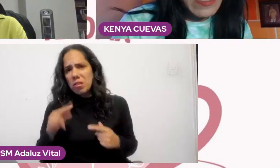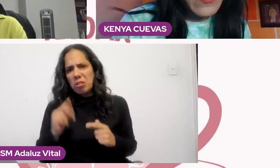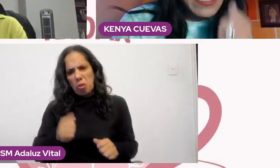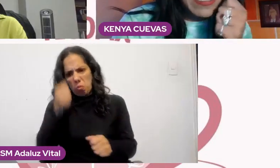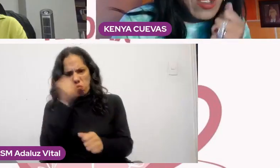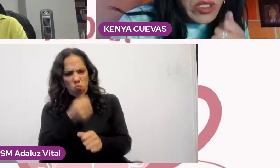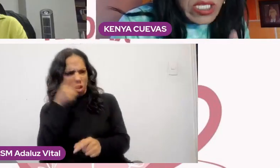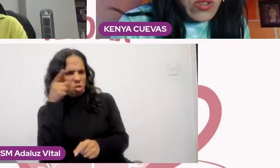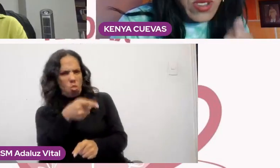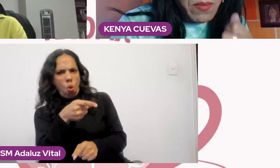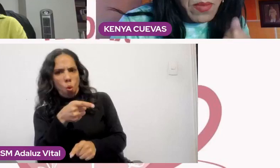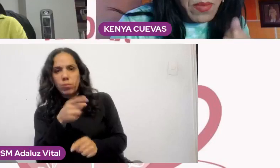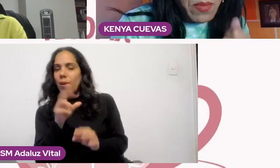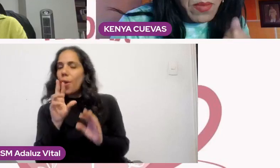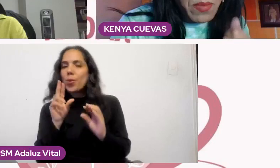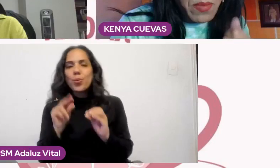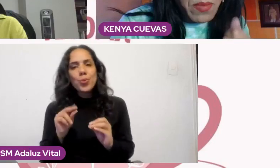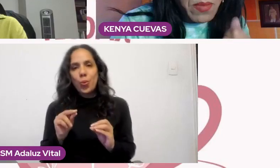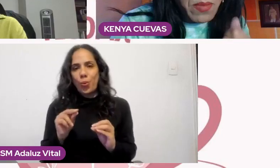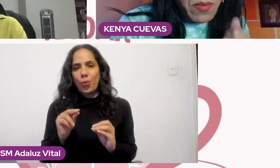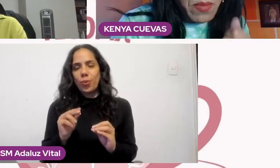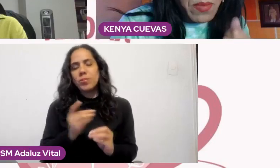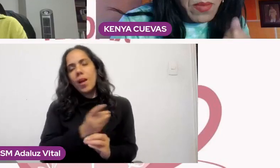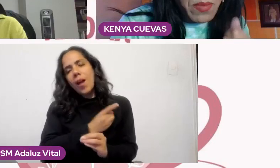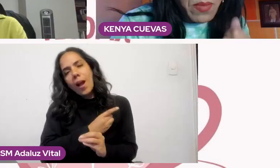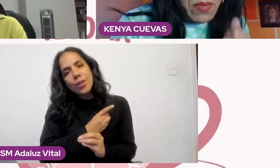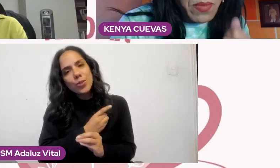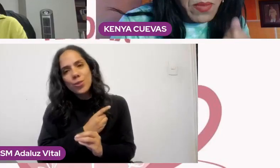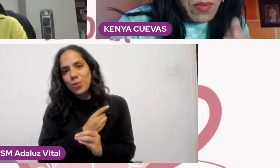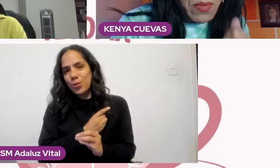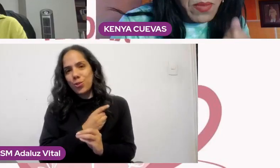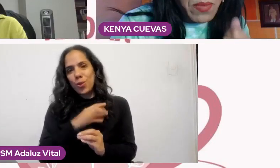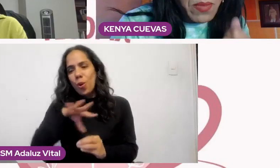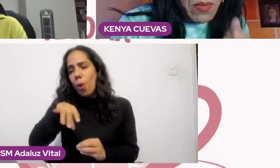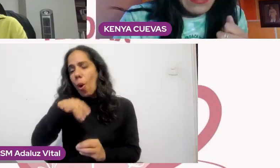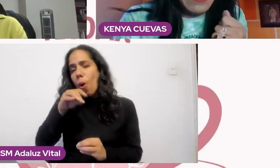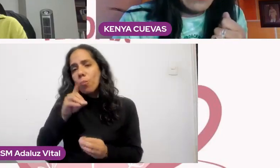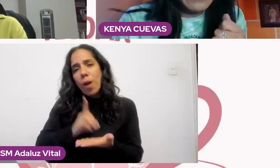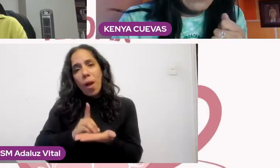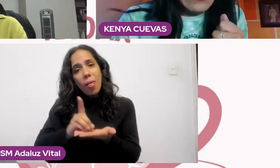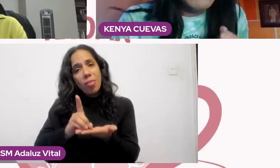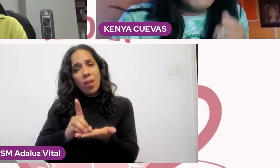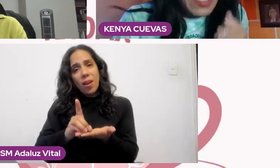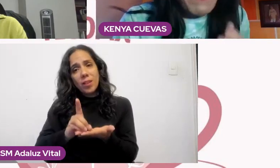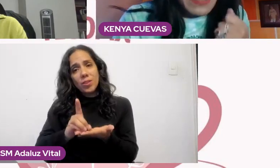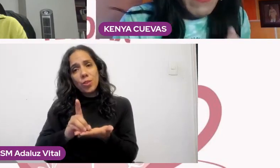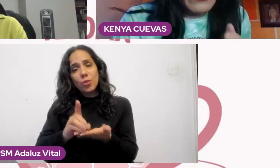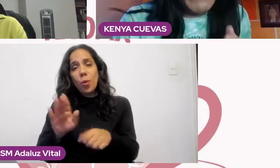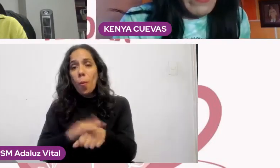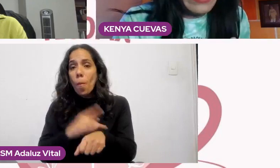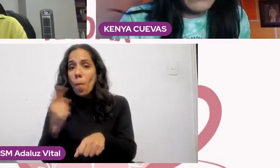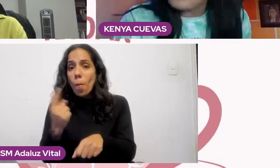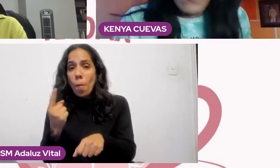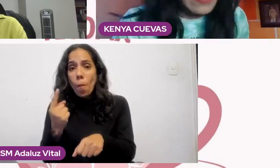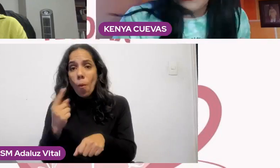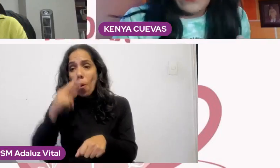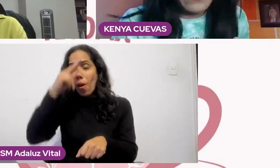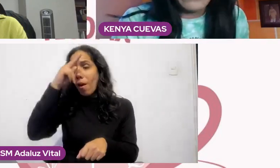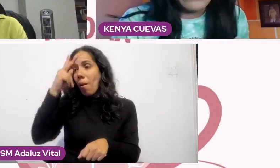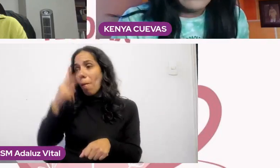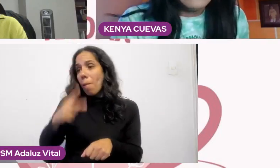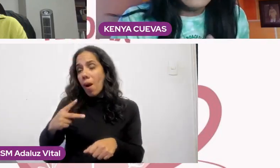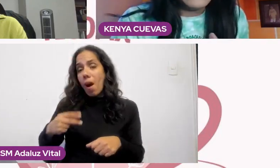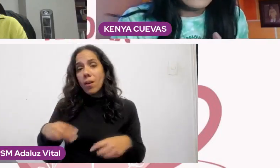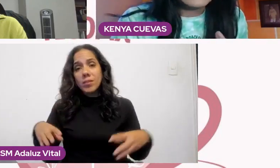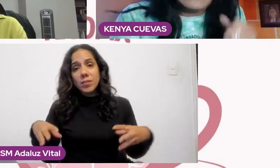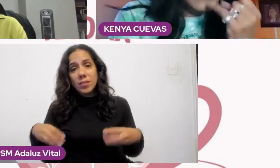derechos humanos que la Constitución Política Mexicana nos brinda por ser mexicanas y porque pagamos impuestos igual que